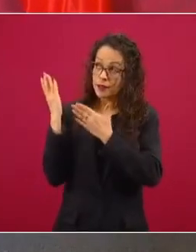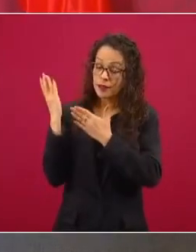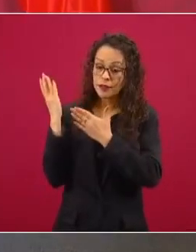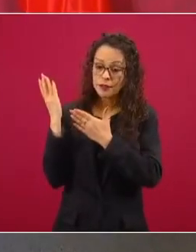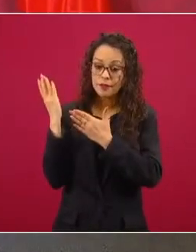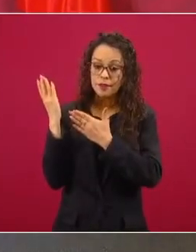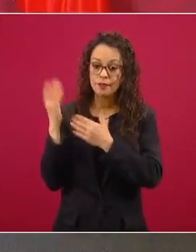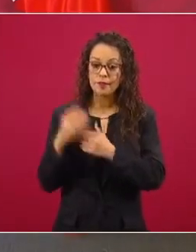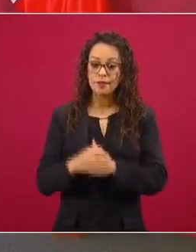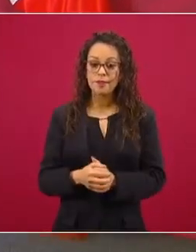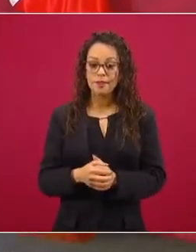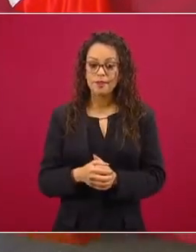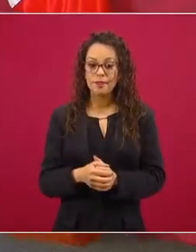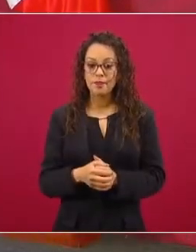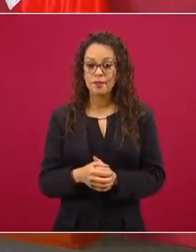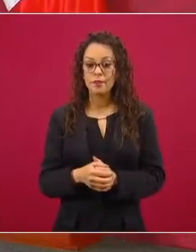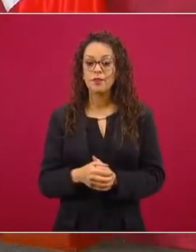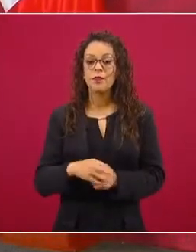asesinan al,